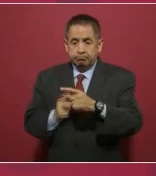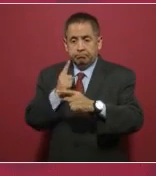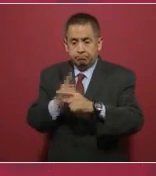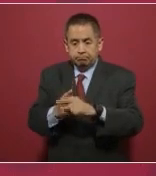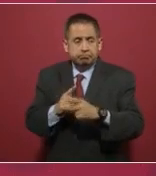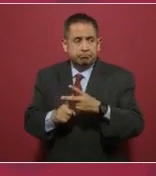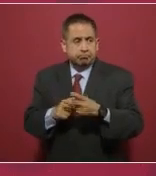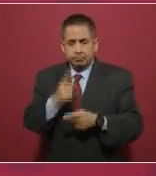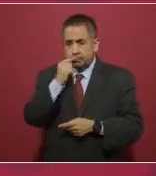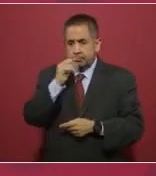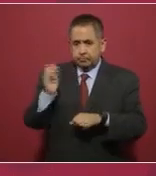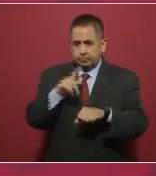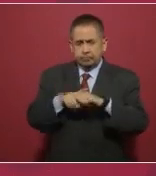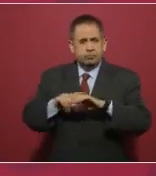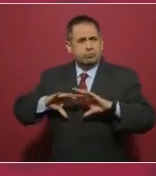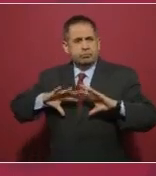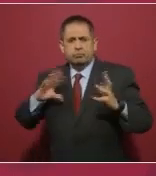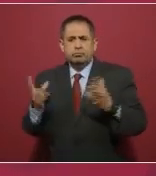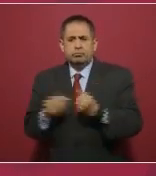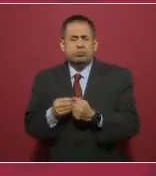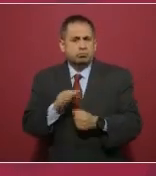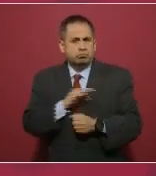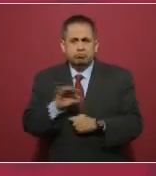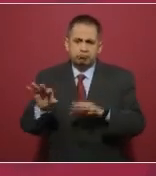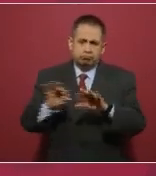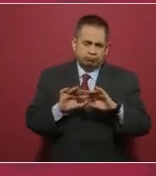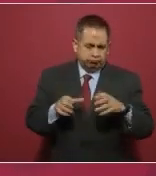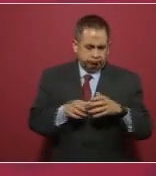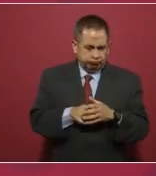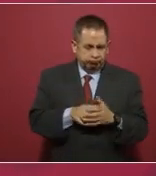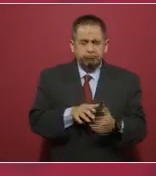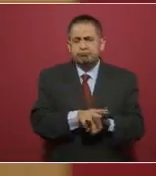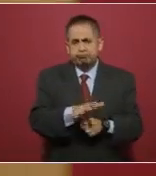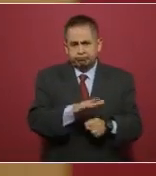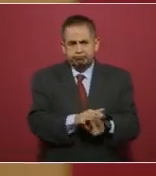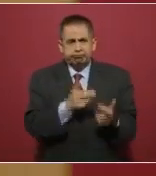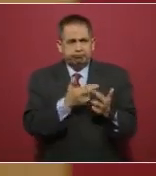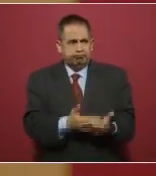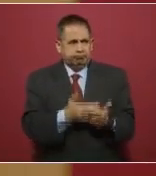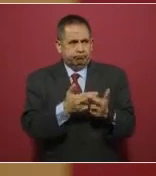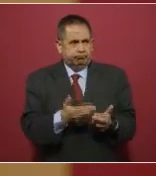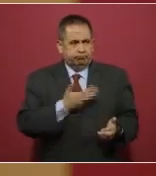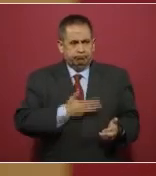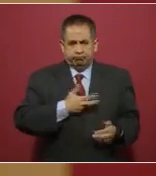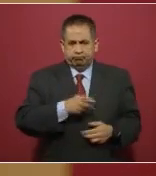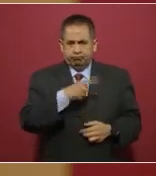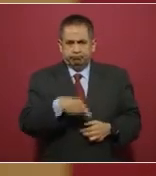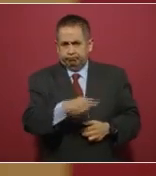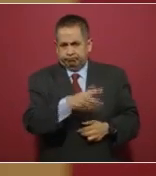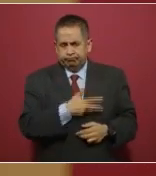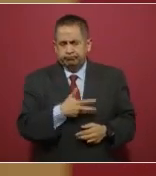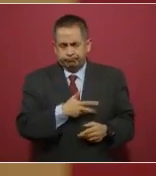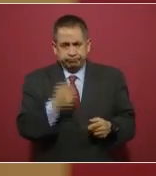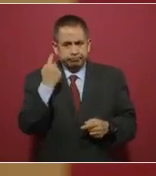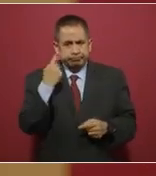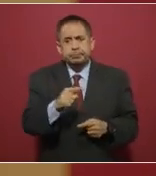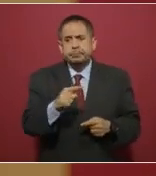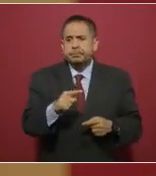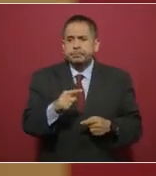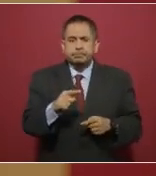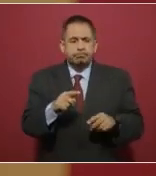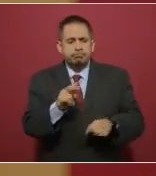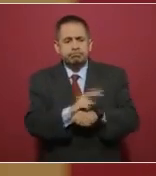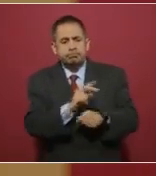Federal nos va a permitir contar con más elementos para la seguridad